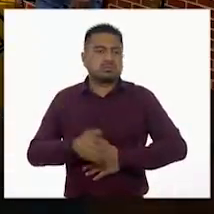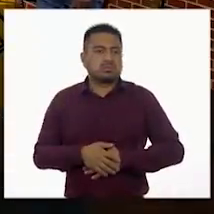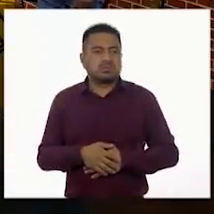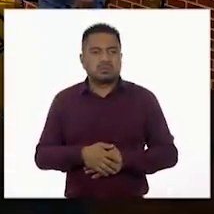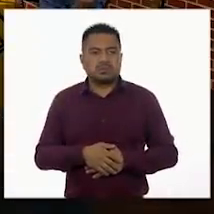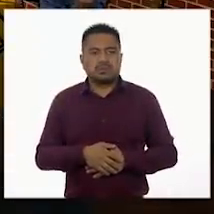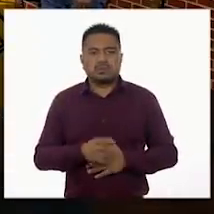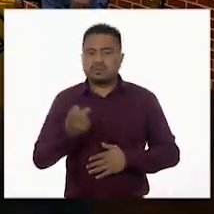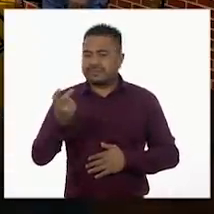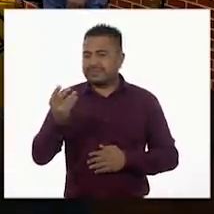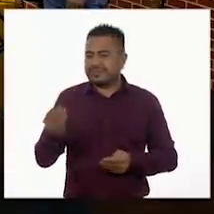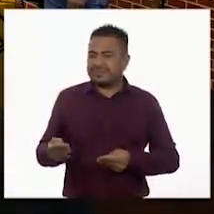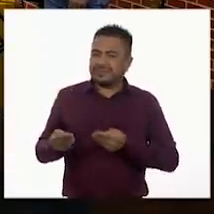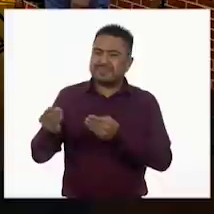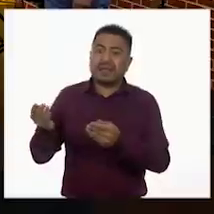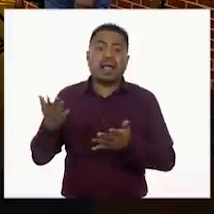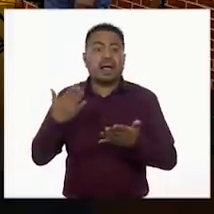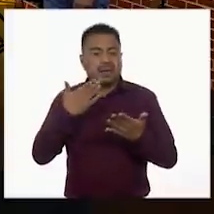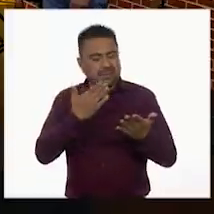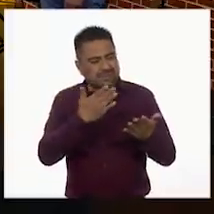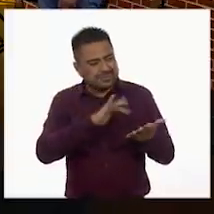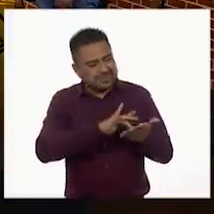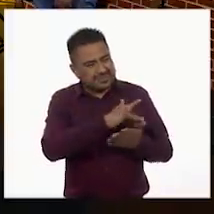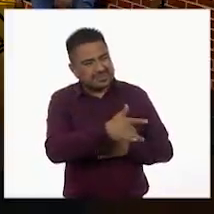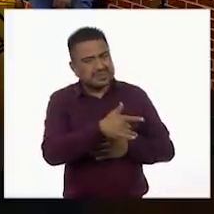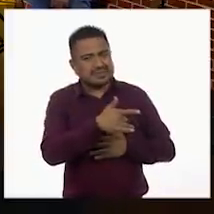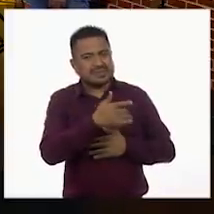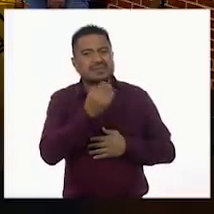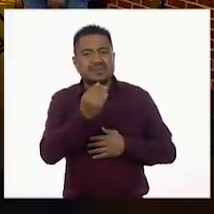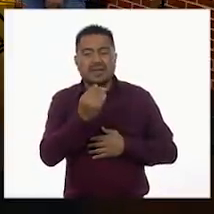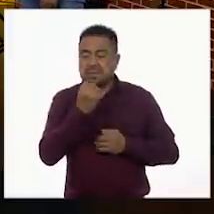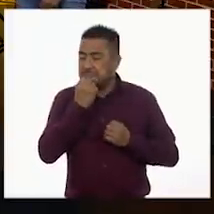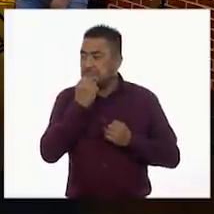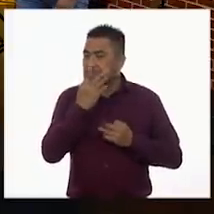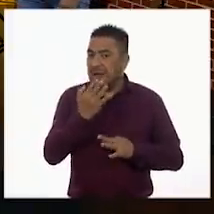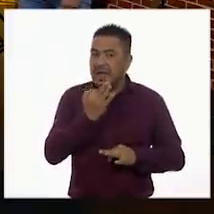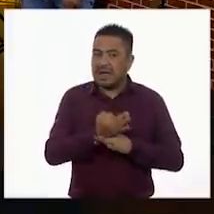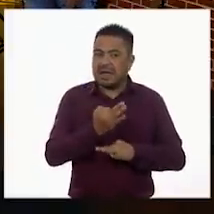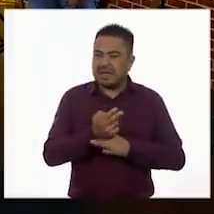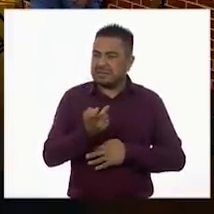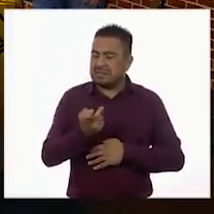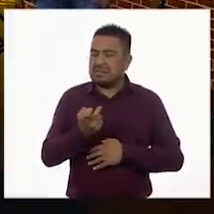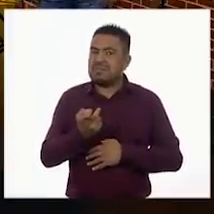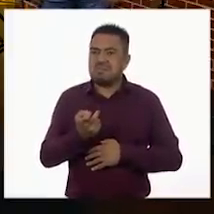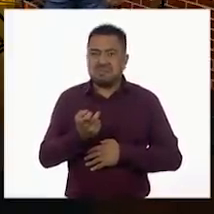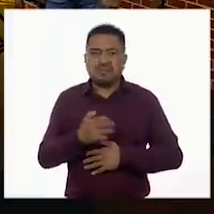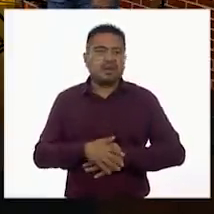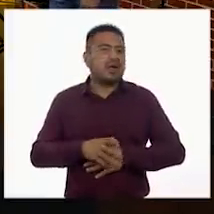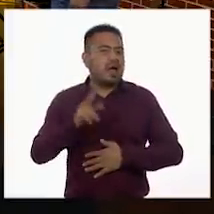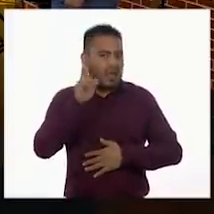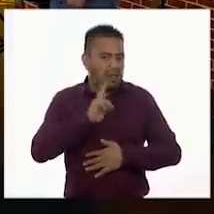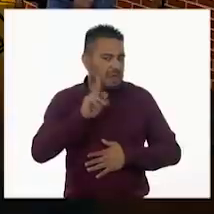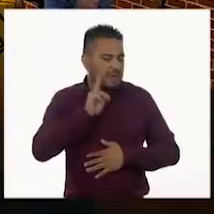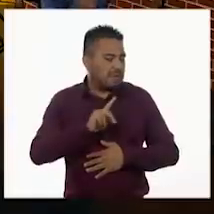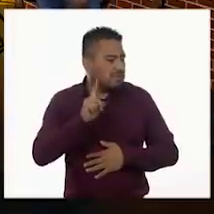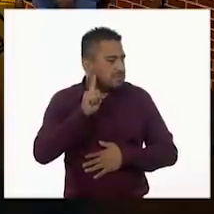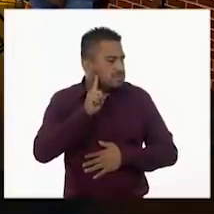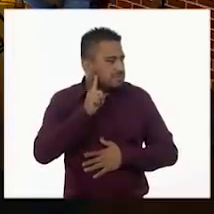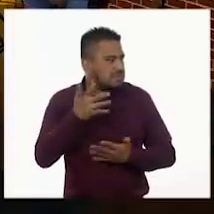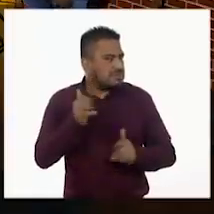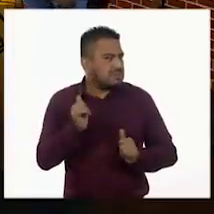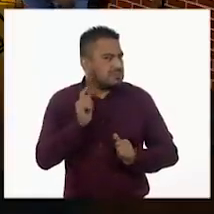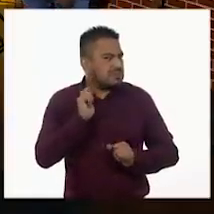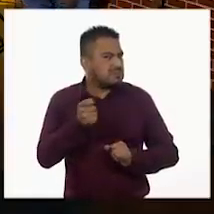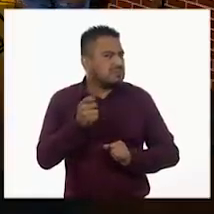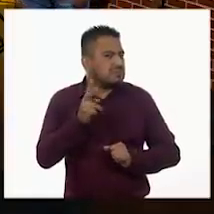¡Listo! Aquí tienes. Bueno, muchísimas gracias, Nidia. ¿Viste qué padre? Parece un pato esta cosa. A ver si es cierto que suena, que una vez ya me